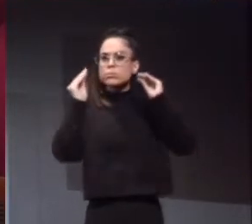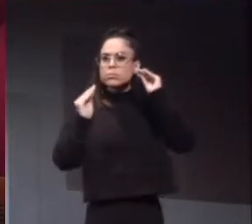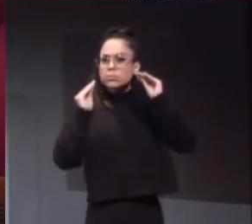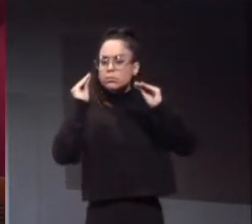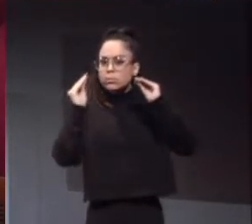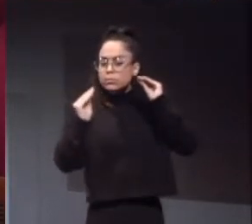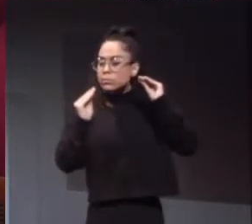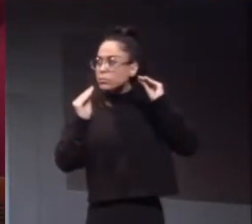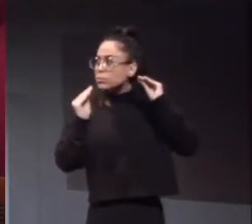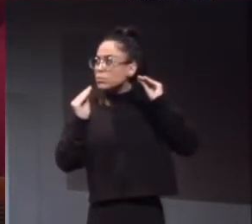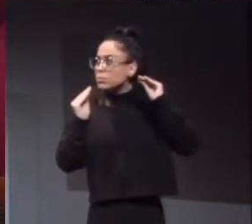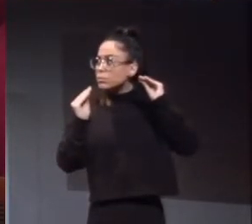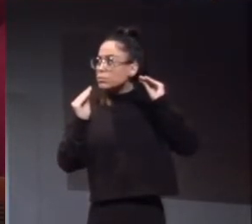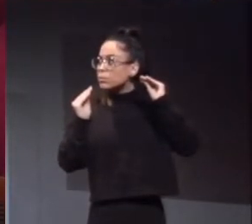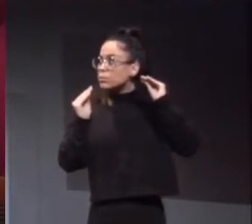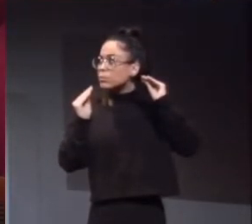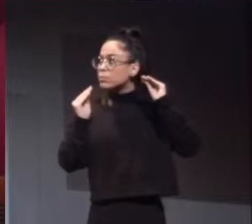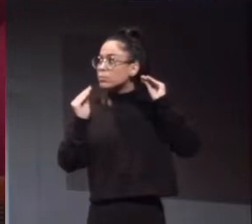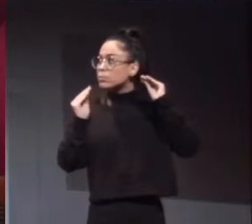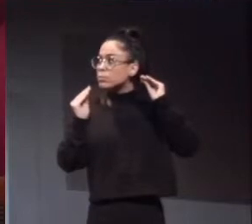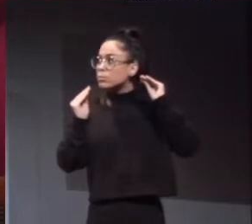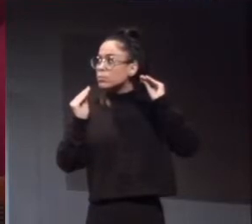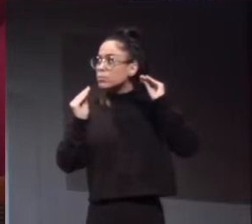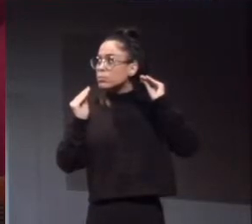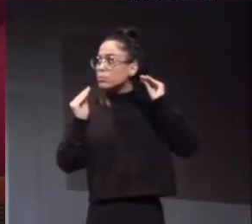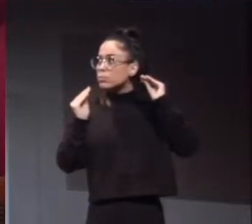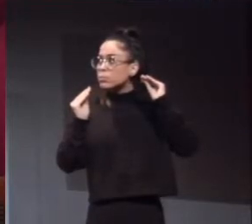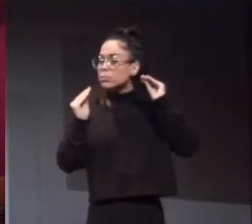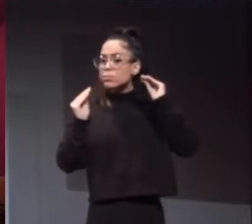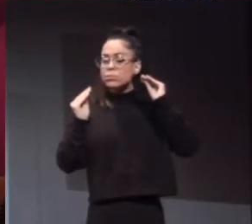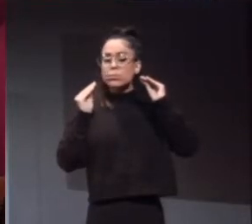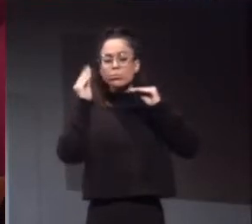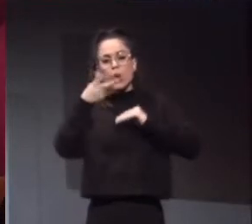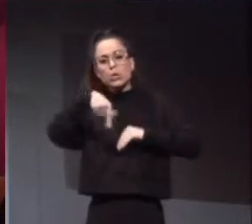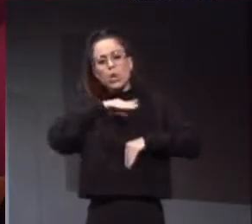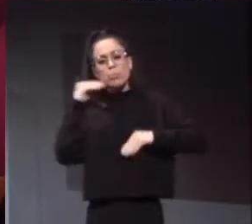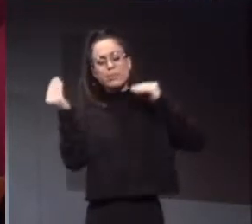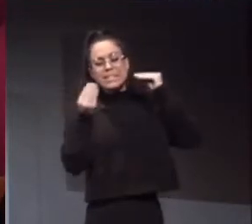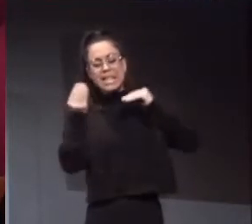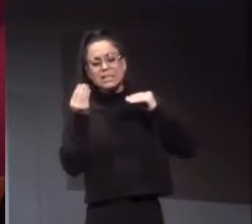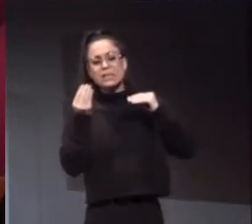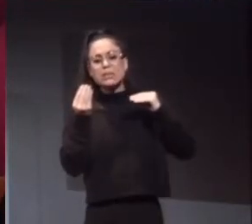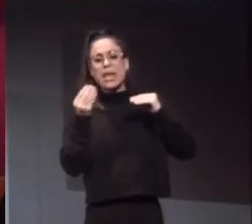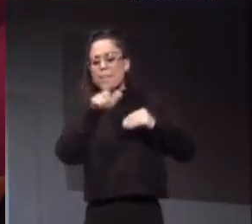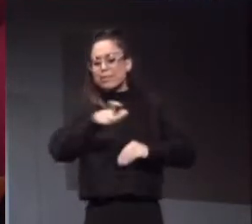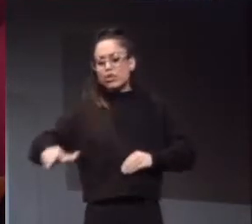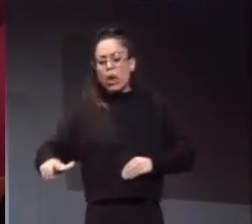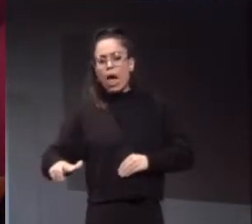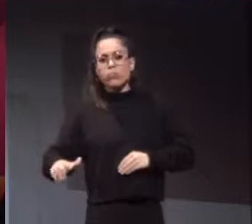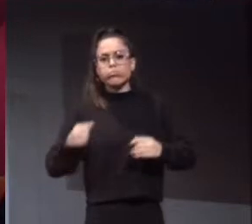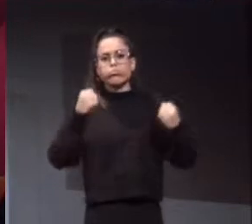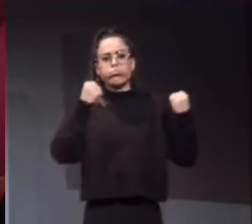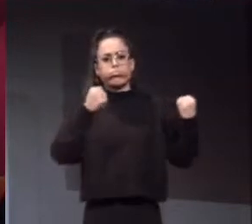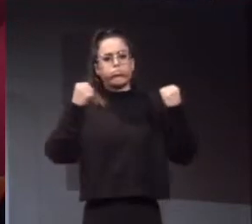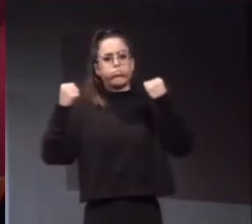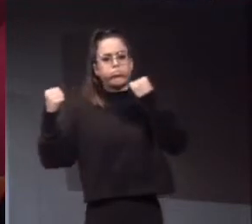como una es una táctica de las personas que tienen el poder de decir bueno al